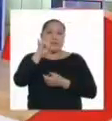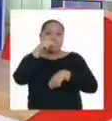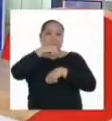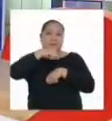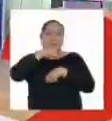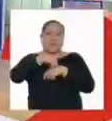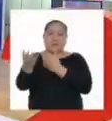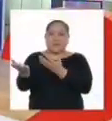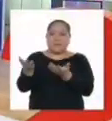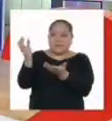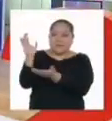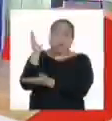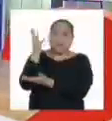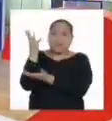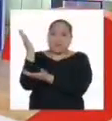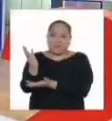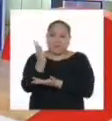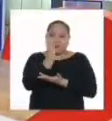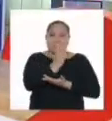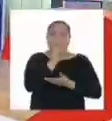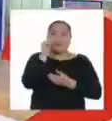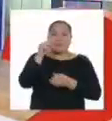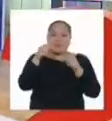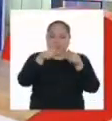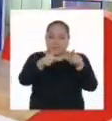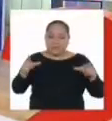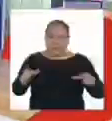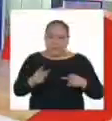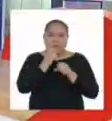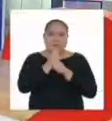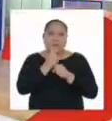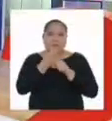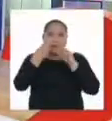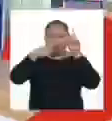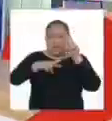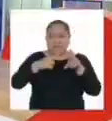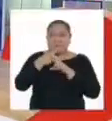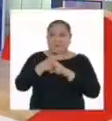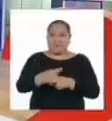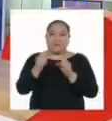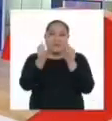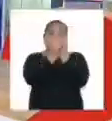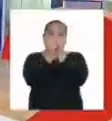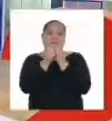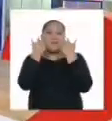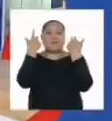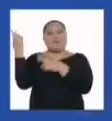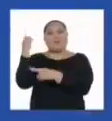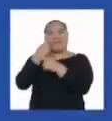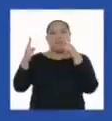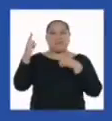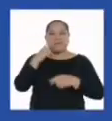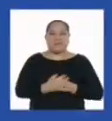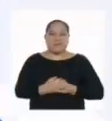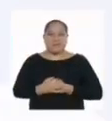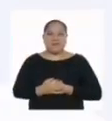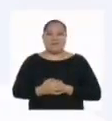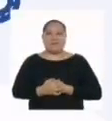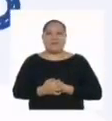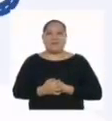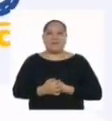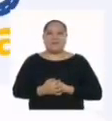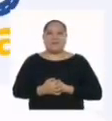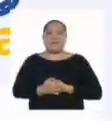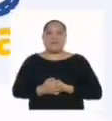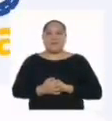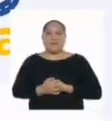ese tiempo para traer las plantas que usaron a su espacio de trabajo, para ver el resultado juntos. Ya volvemos.